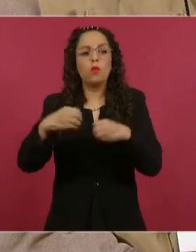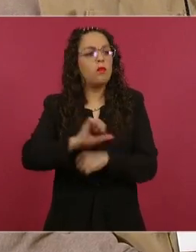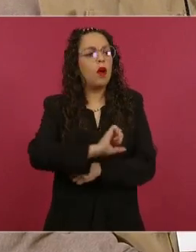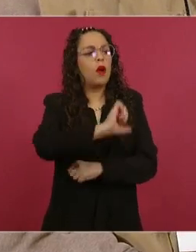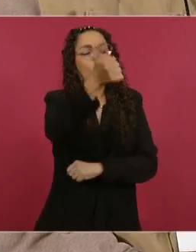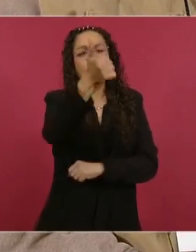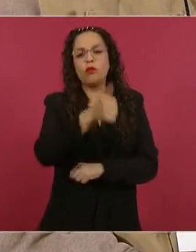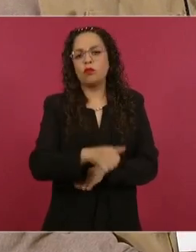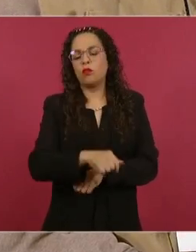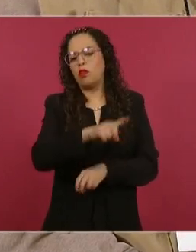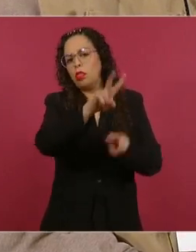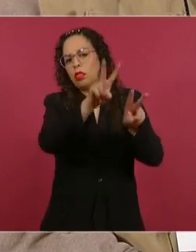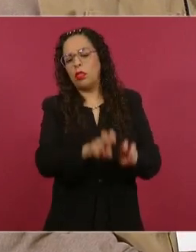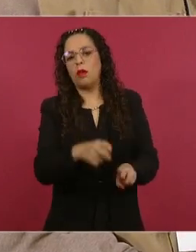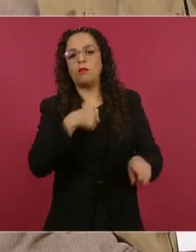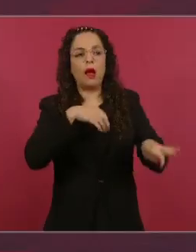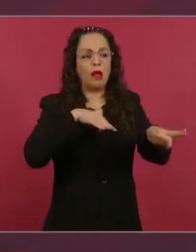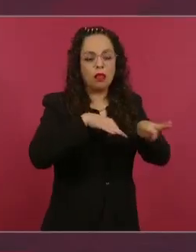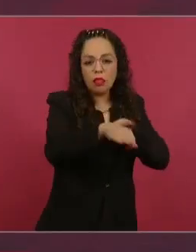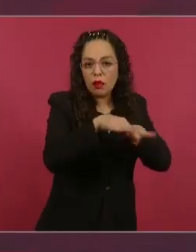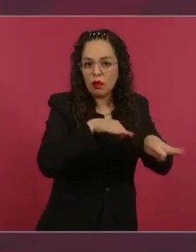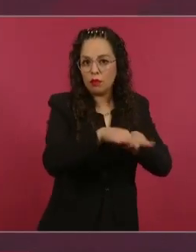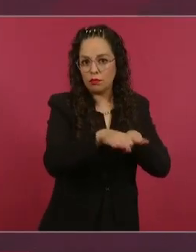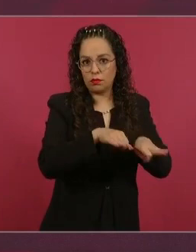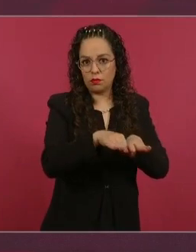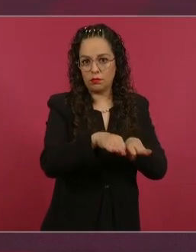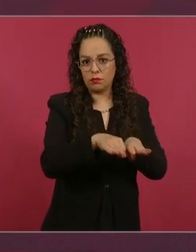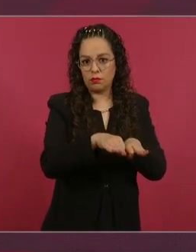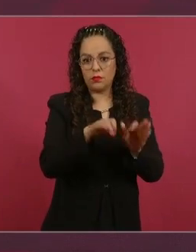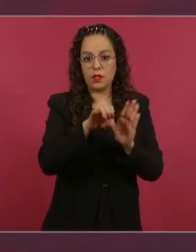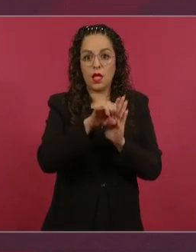Hoy voy a hacer una gira por el Istmo,